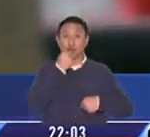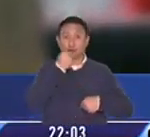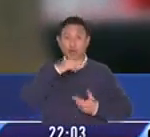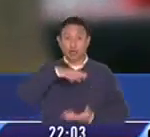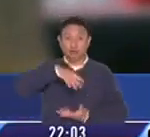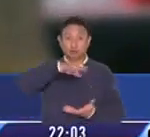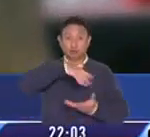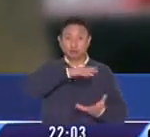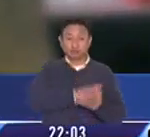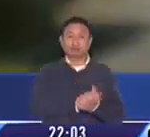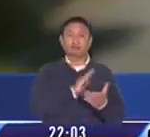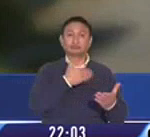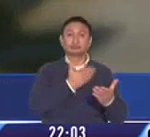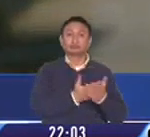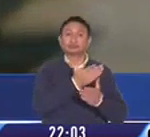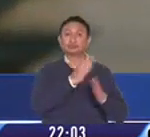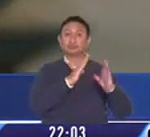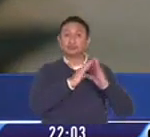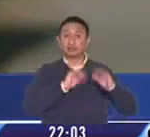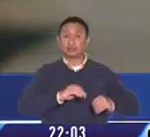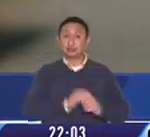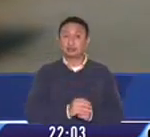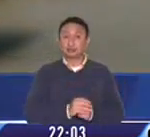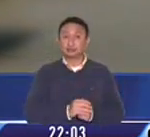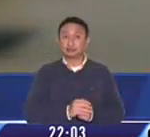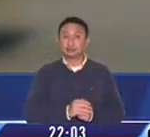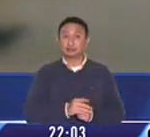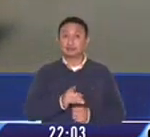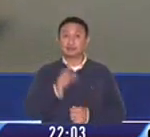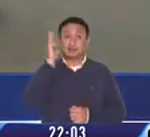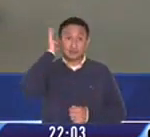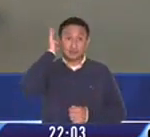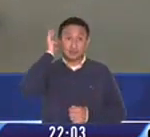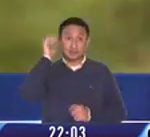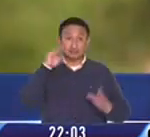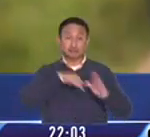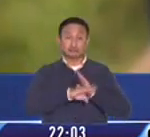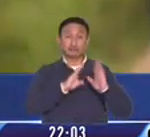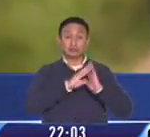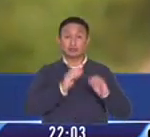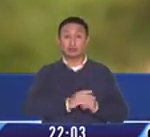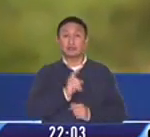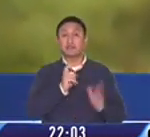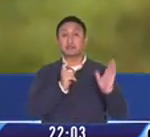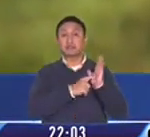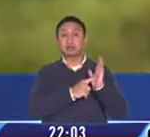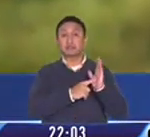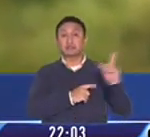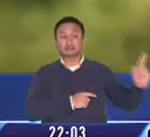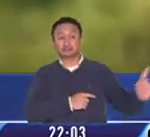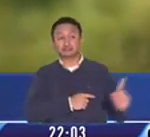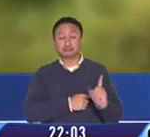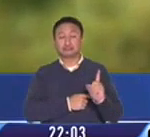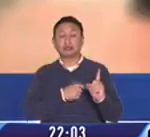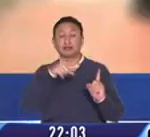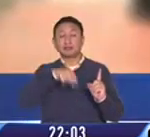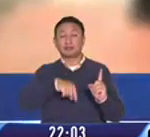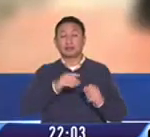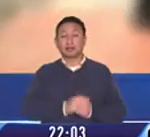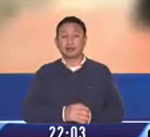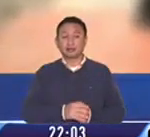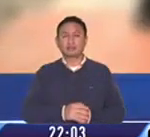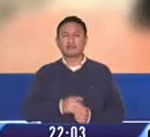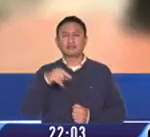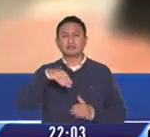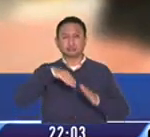de comida llegaron. Luego de pocos minutos que arribó la dueña de casa, timbraron, salió la trabajadora doméstica y los